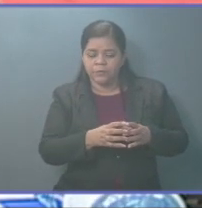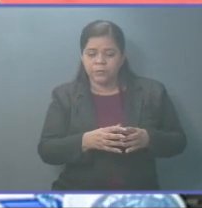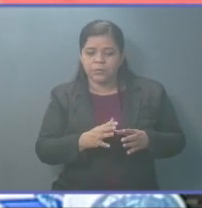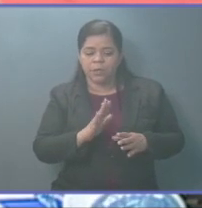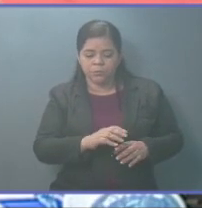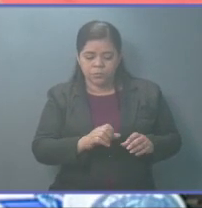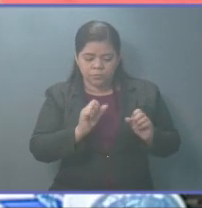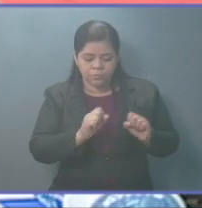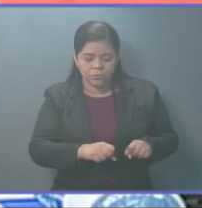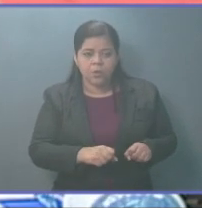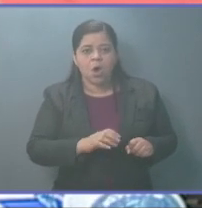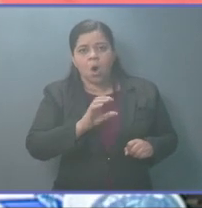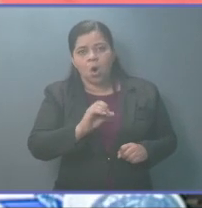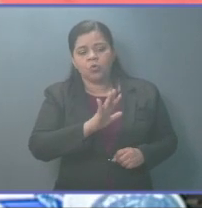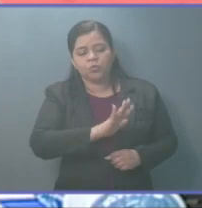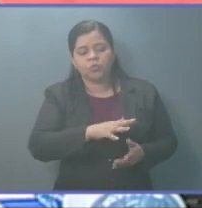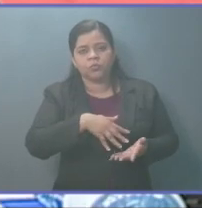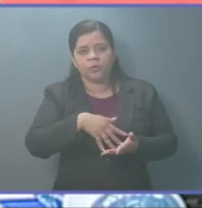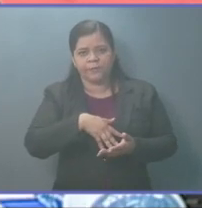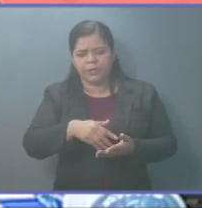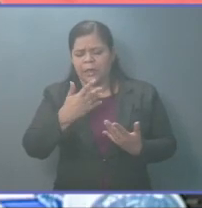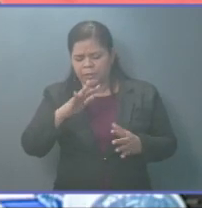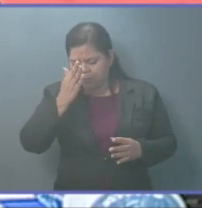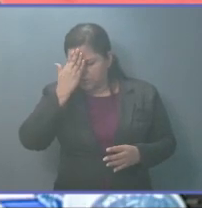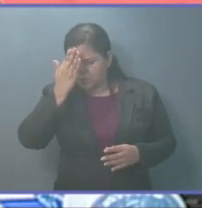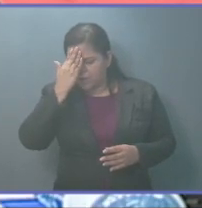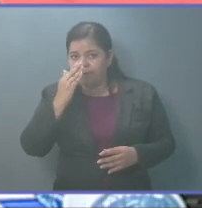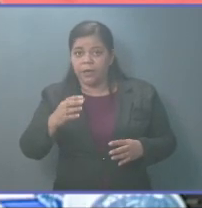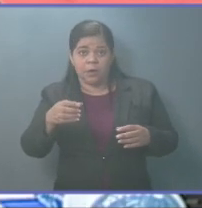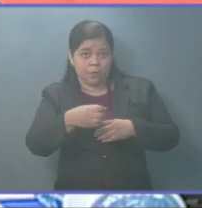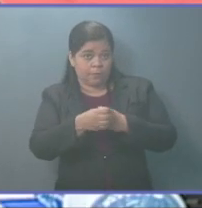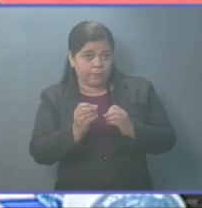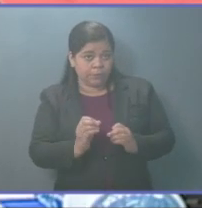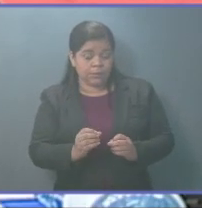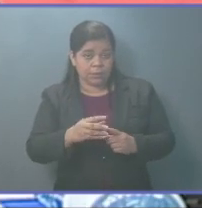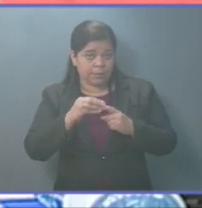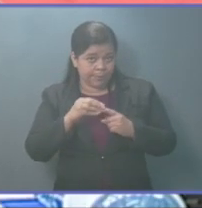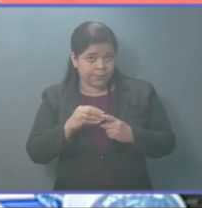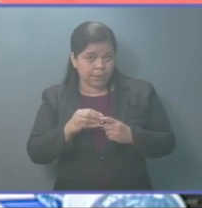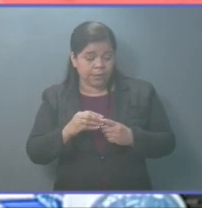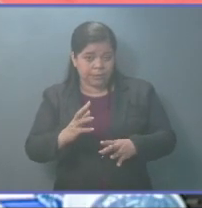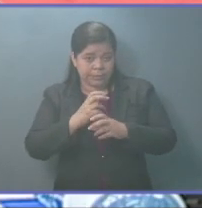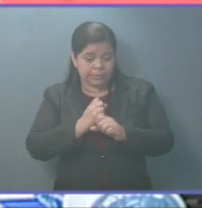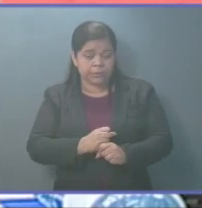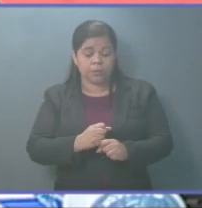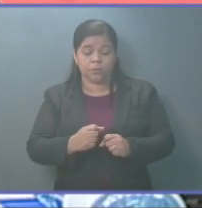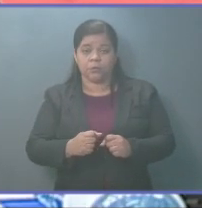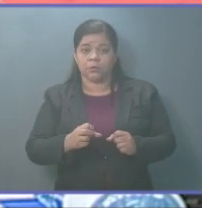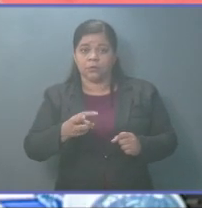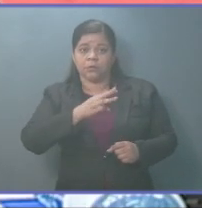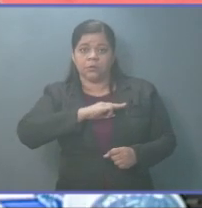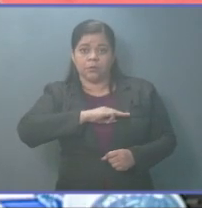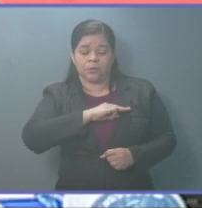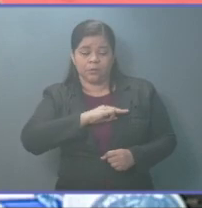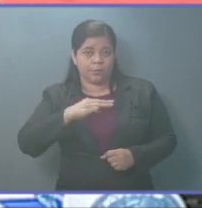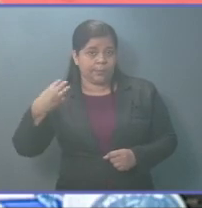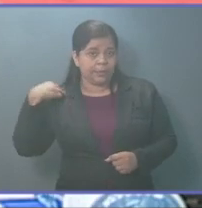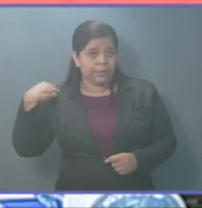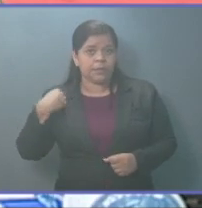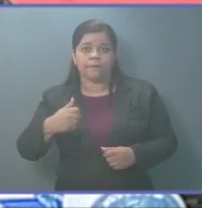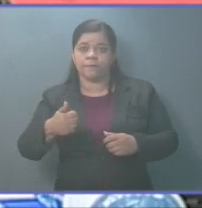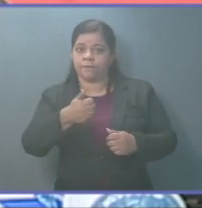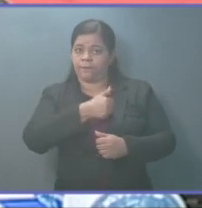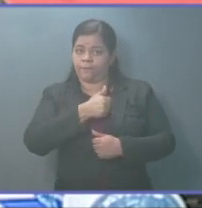capacidades y limitaciones que tienen. La Brigada Especial de Seguridad Militar es la unidad de la Fuerza